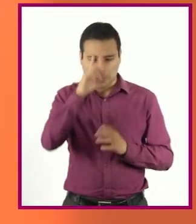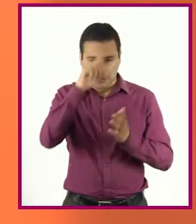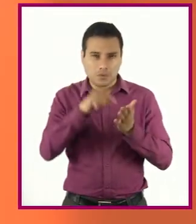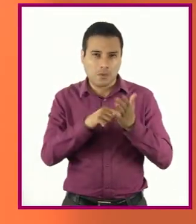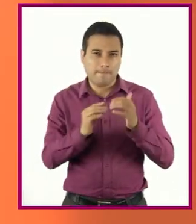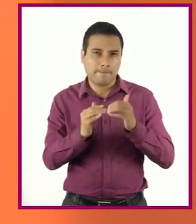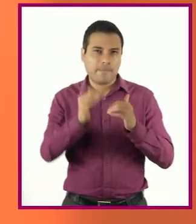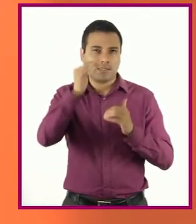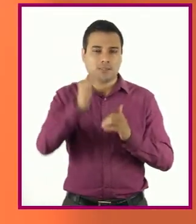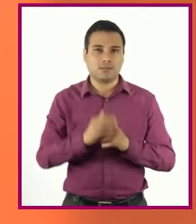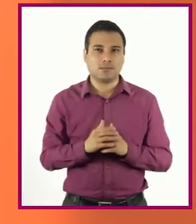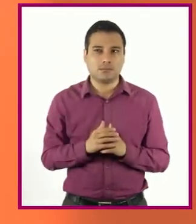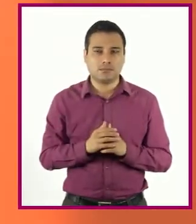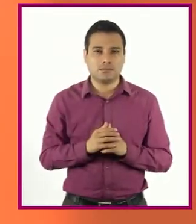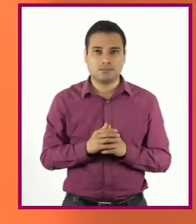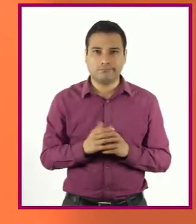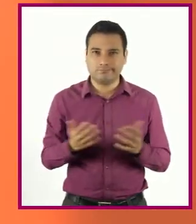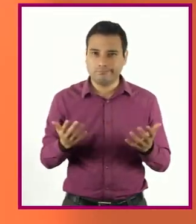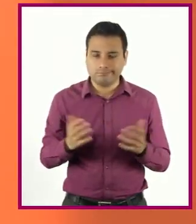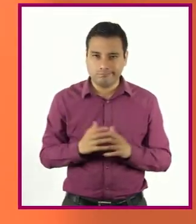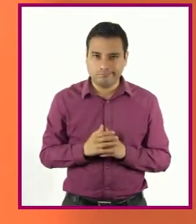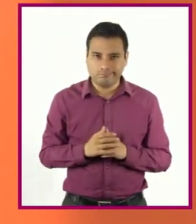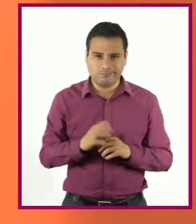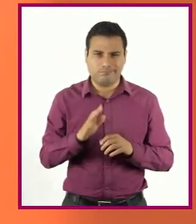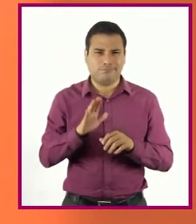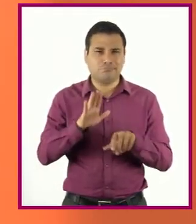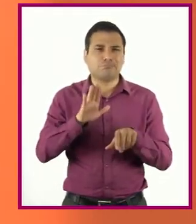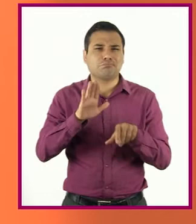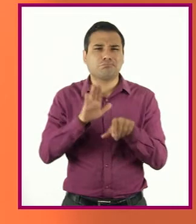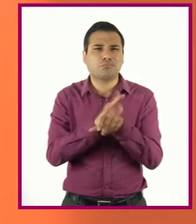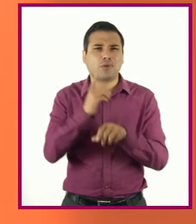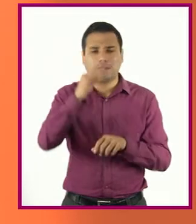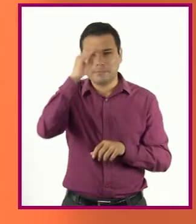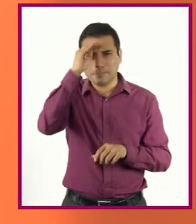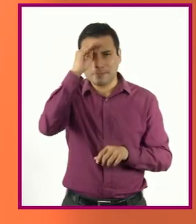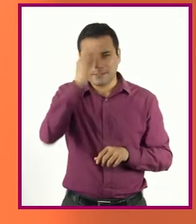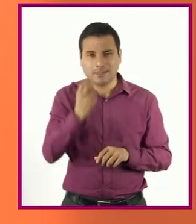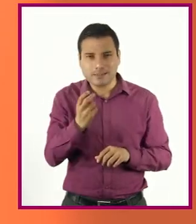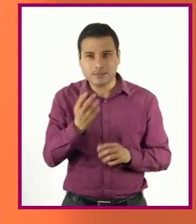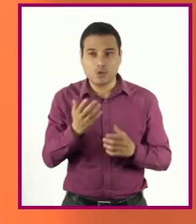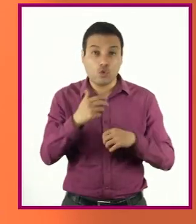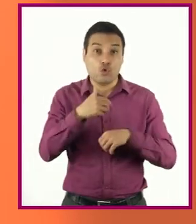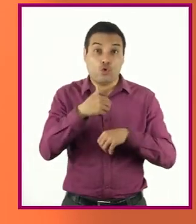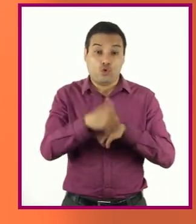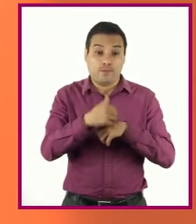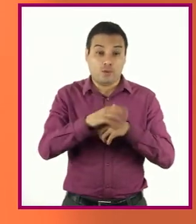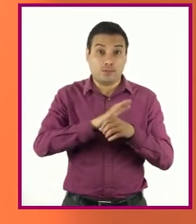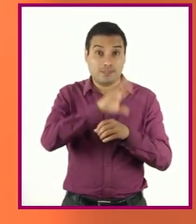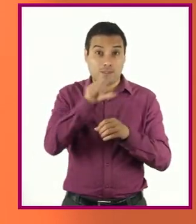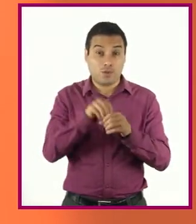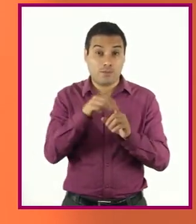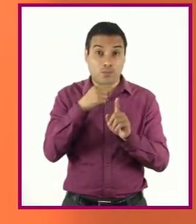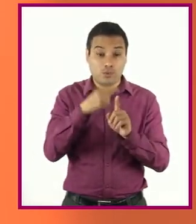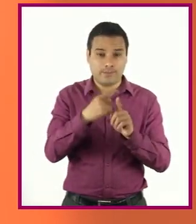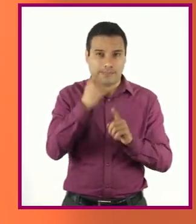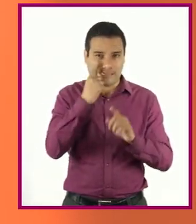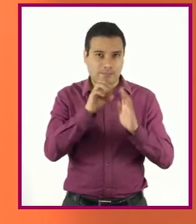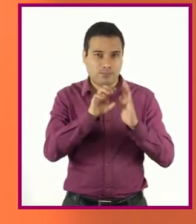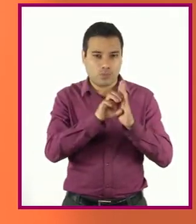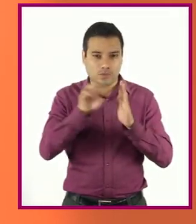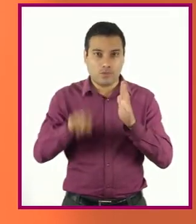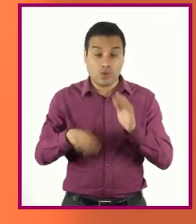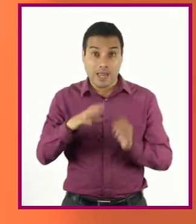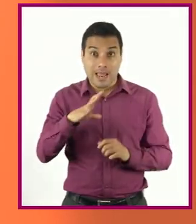0.19. Esto por la costumbre de que en los números enteros positivos, un mayor número de